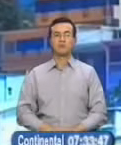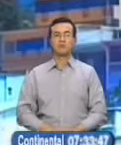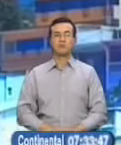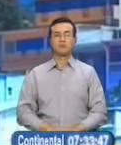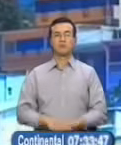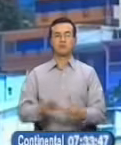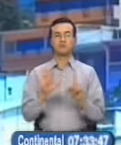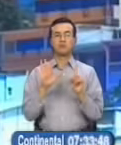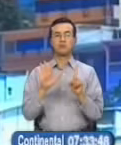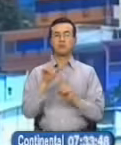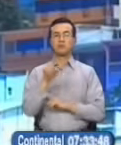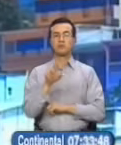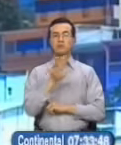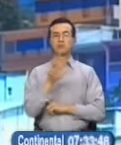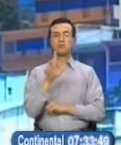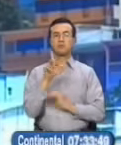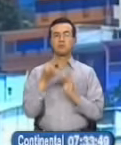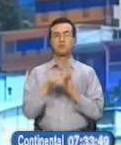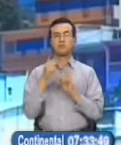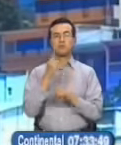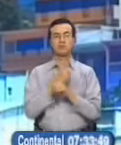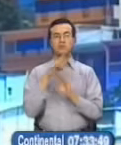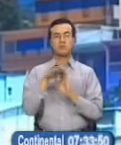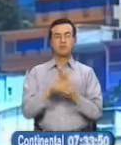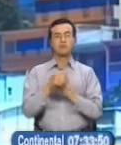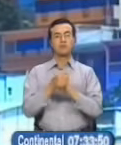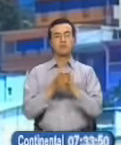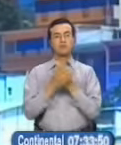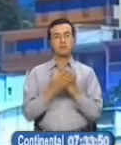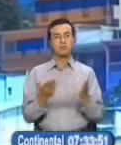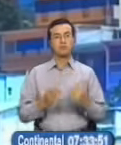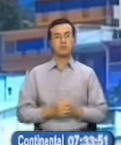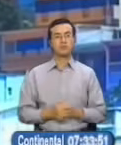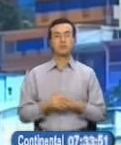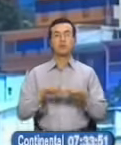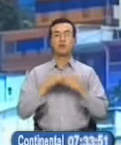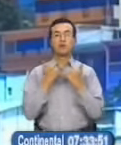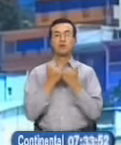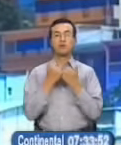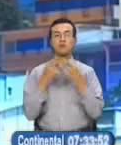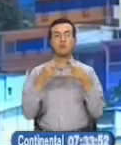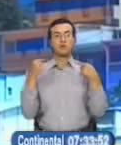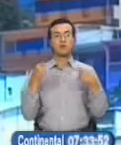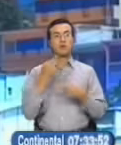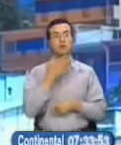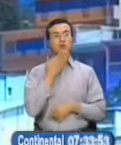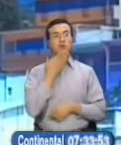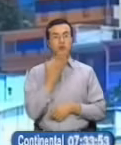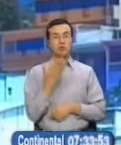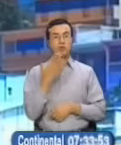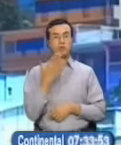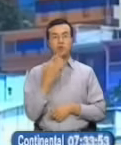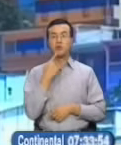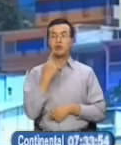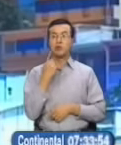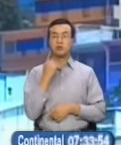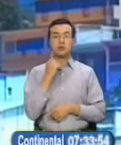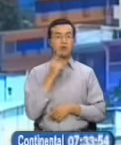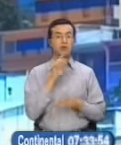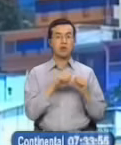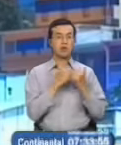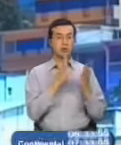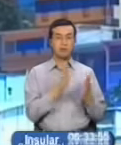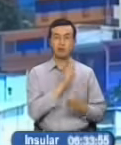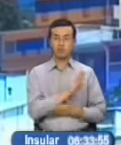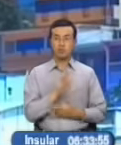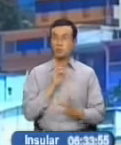Son las 7 de la mañana, 33 minutos, una hora menos en Galápagos. Los asambleístas de oposición justificaron su ausencia durante la presentación